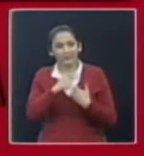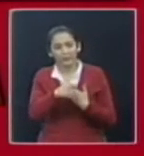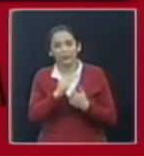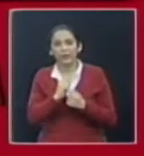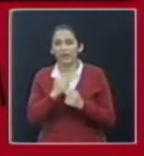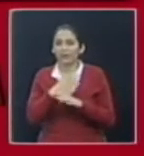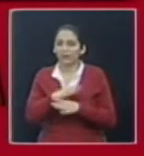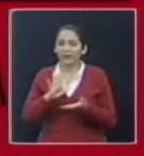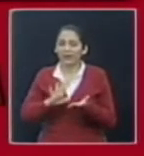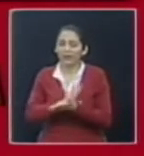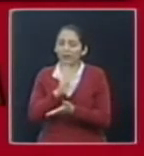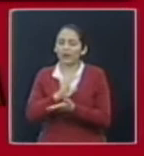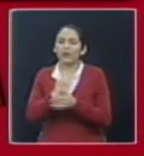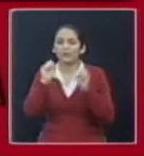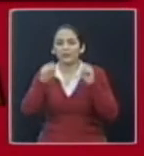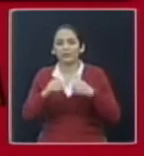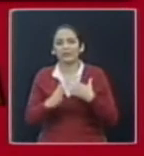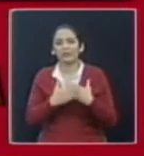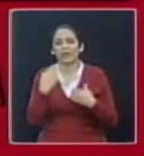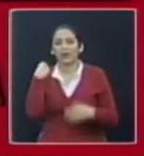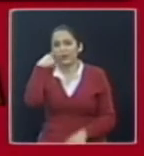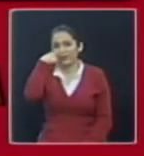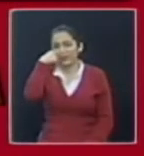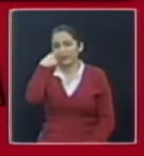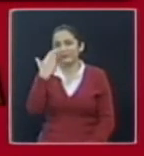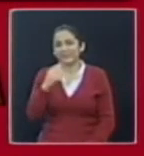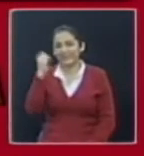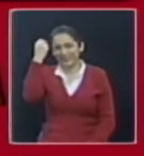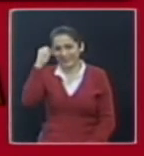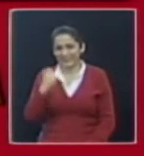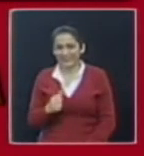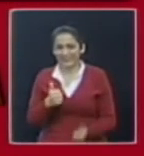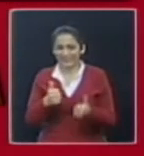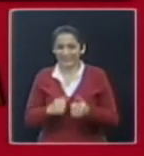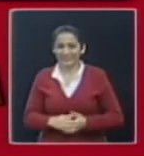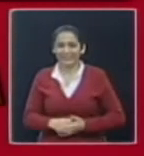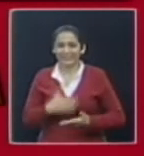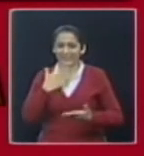regresar cómodos y seguros a clases en la región Sierra. Gracias por acompañarnos, María José. Muchísimas gracias, María Antonieta.